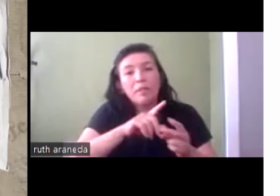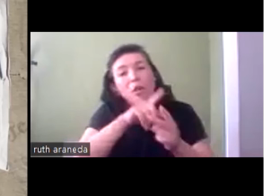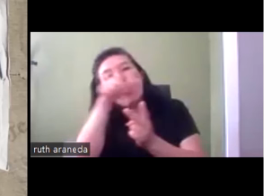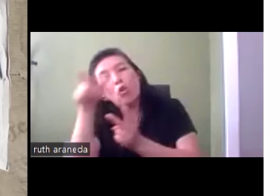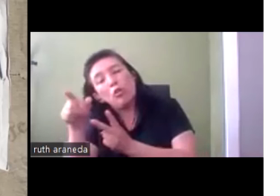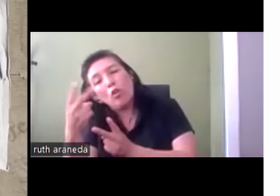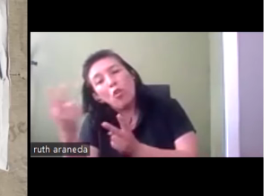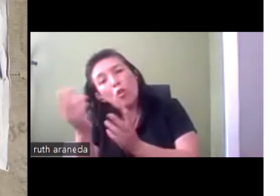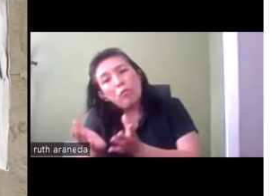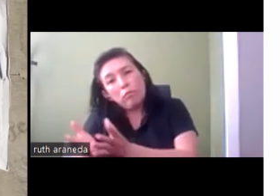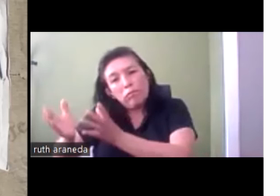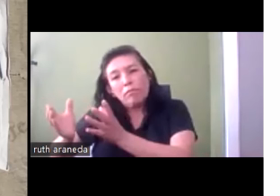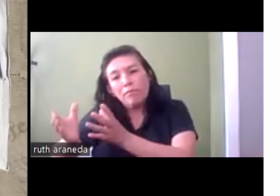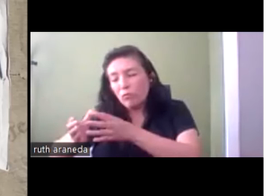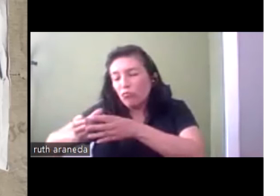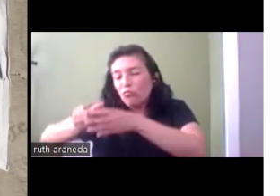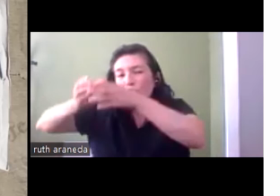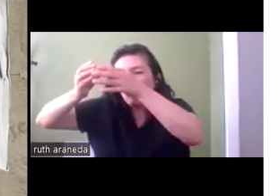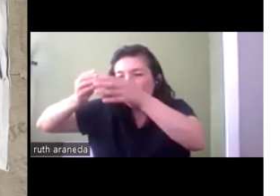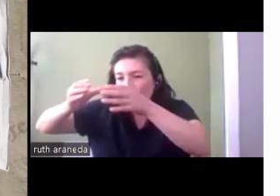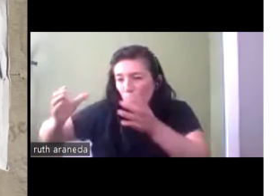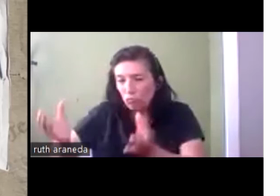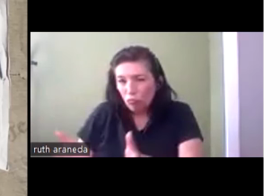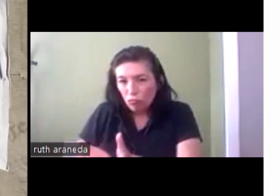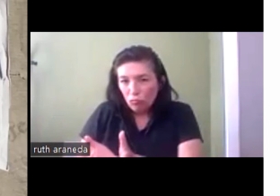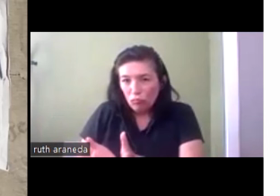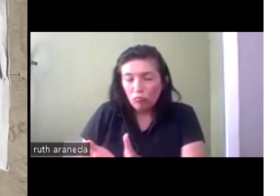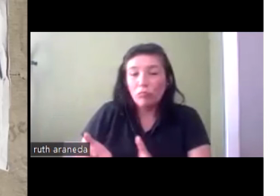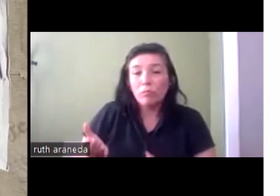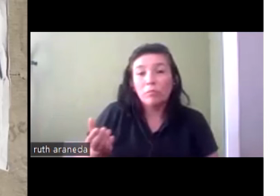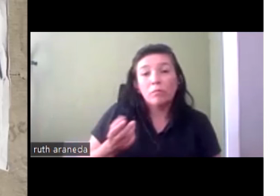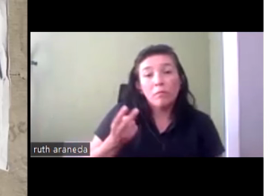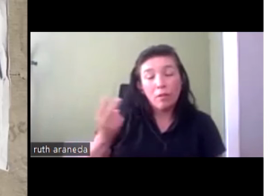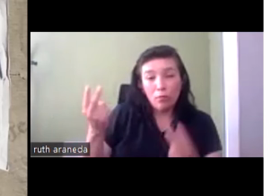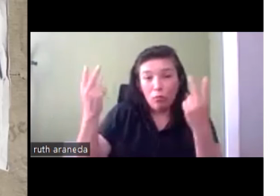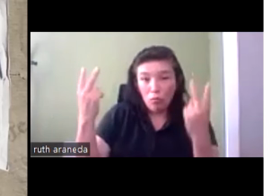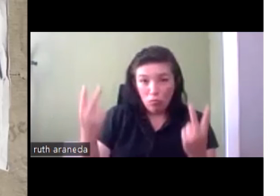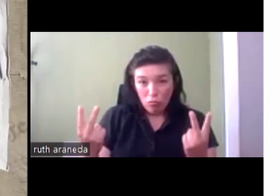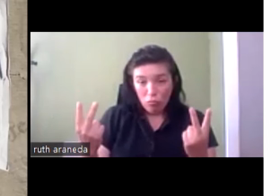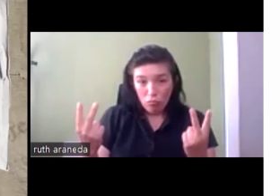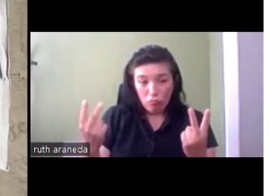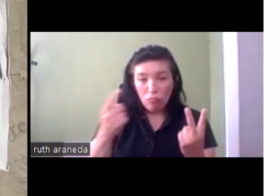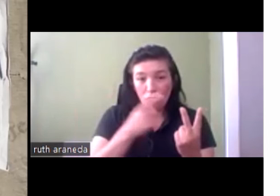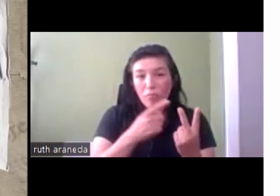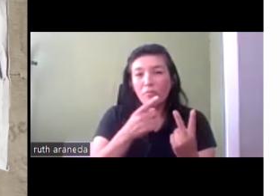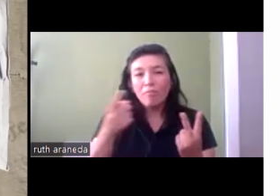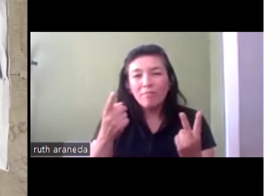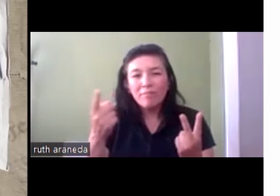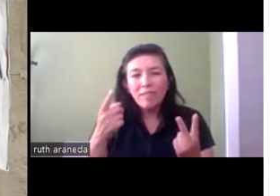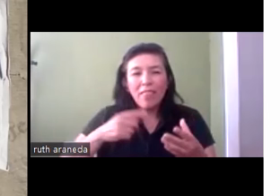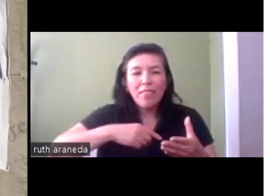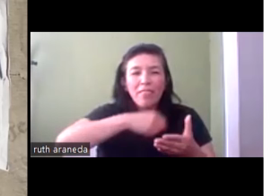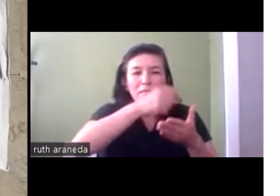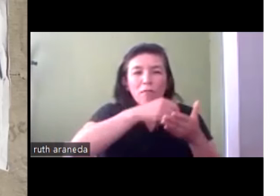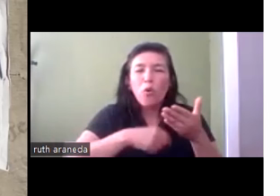se pueden encontrar a mano derecha, ¿ya? Junto con ello es posible reconocer patrones decorativos